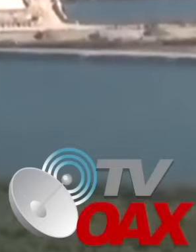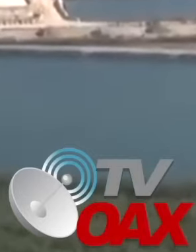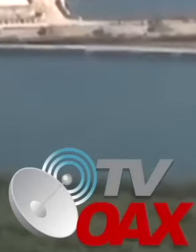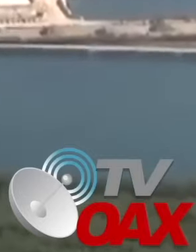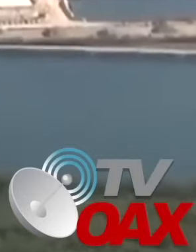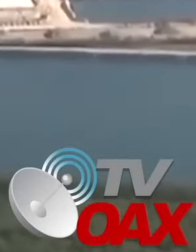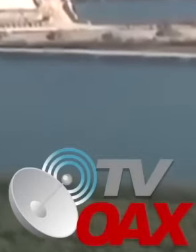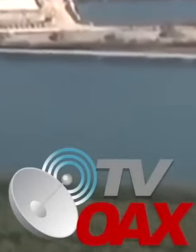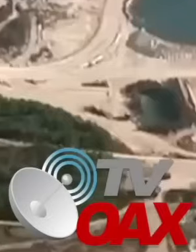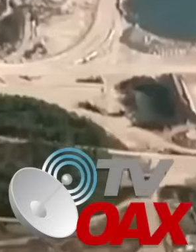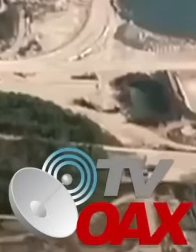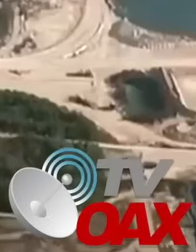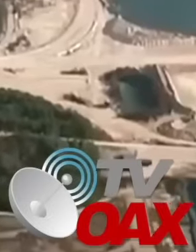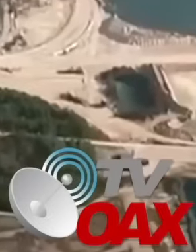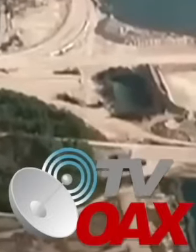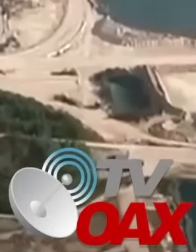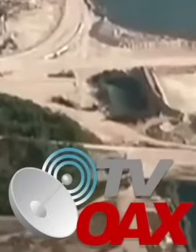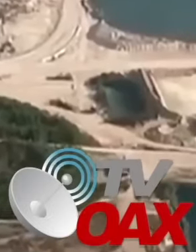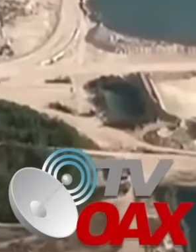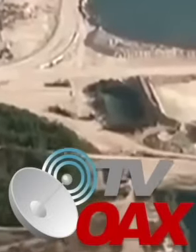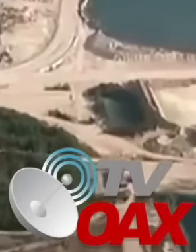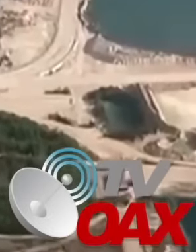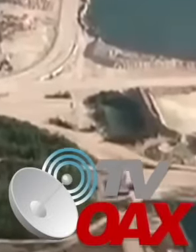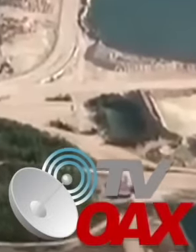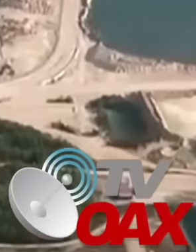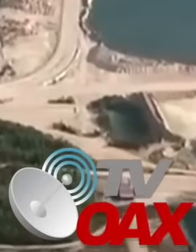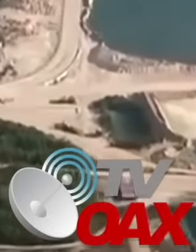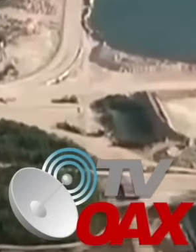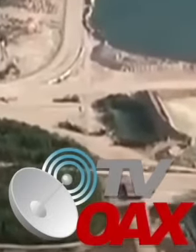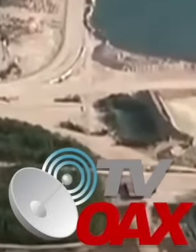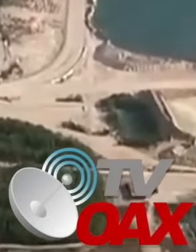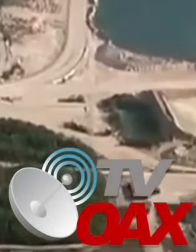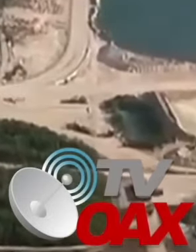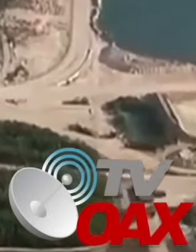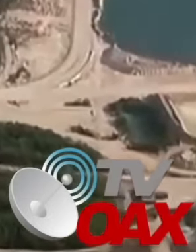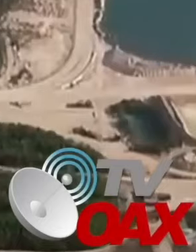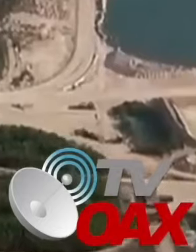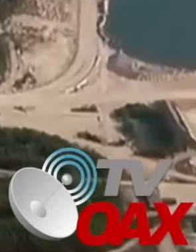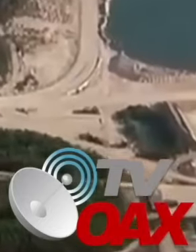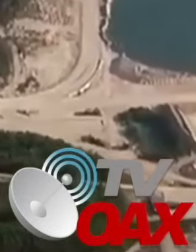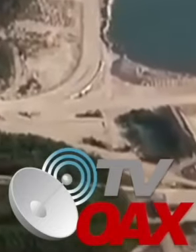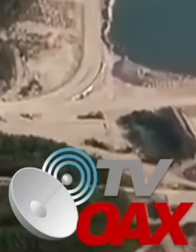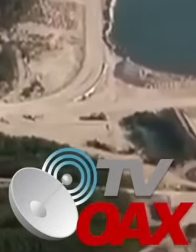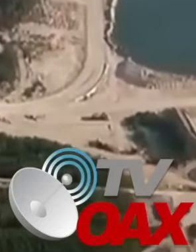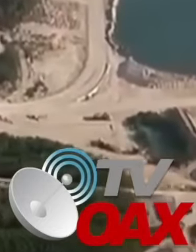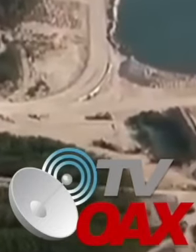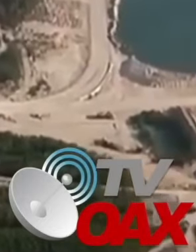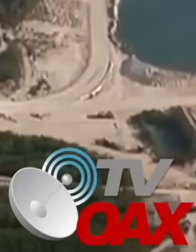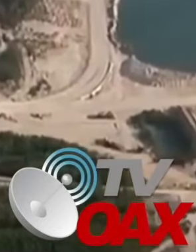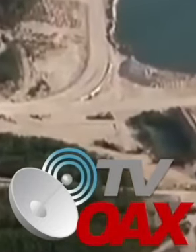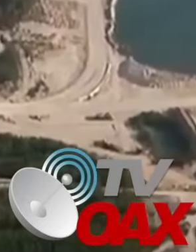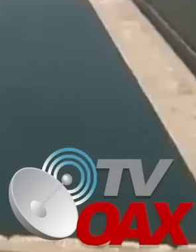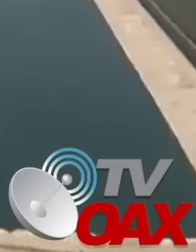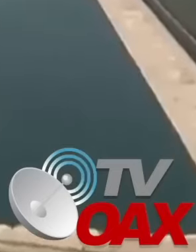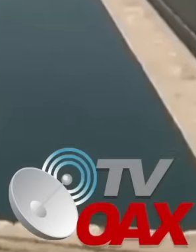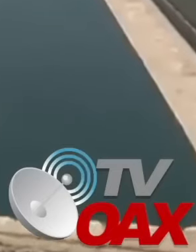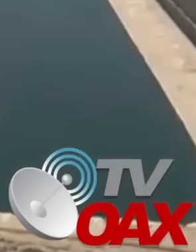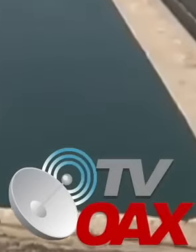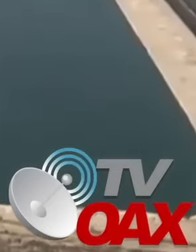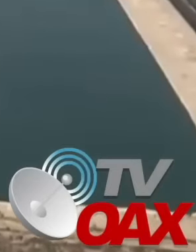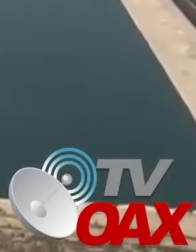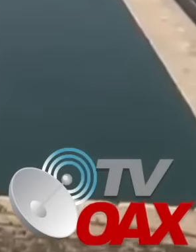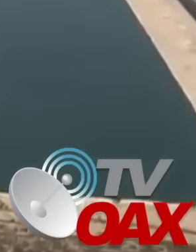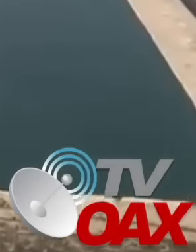abarcan 2.400 hectáreas, su administración tomará una decisión legal al respecto